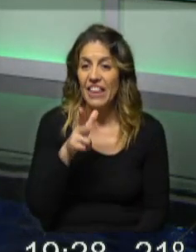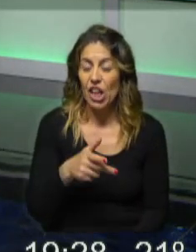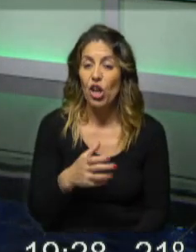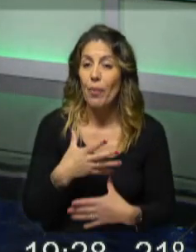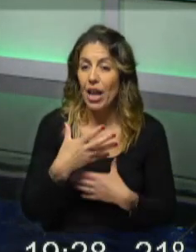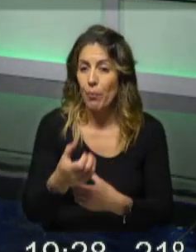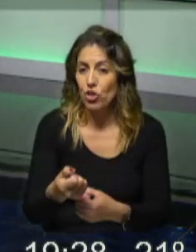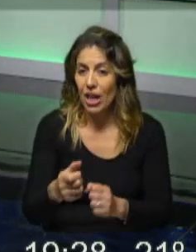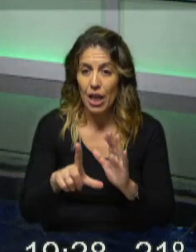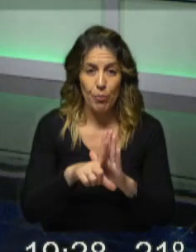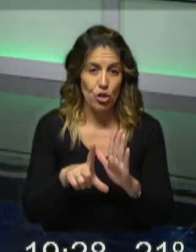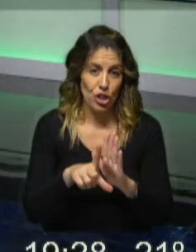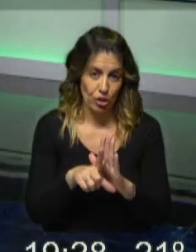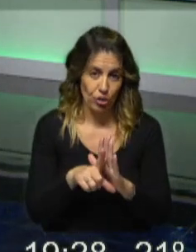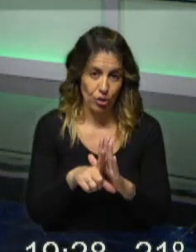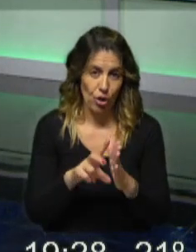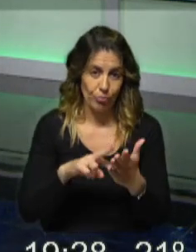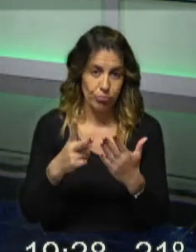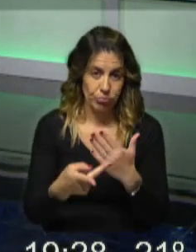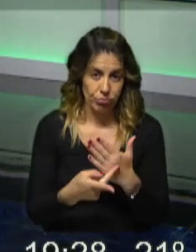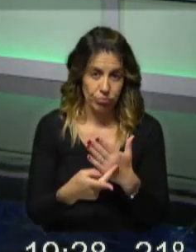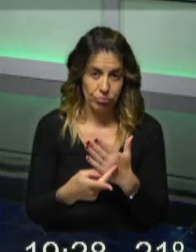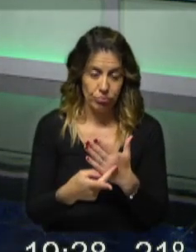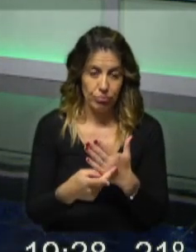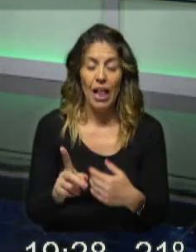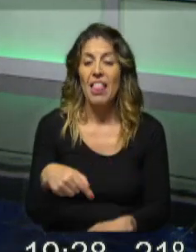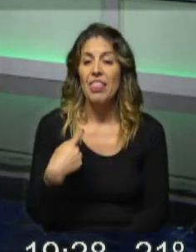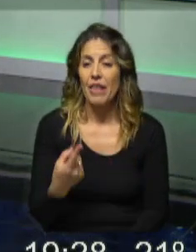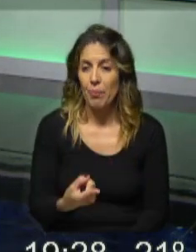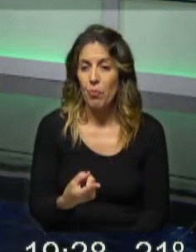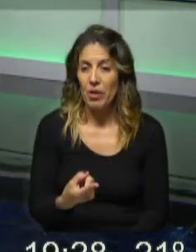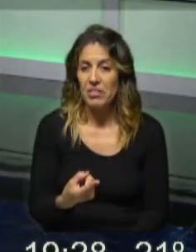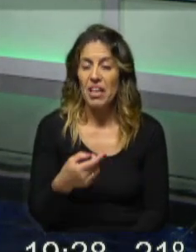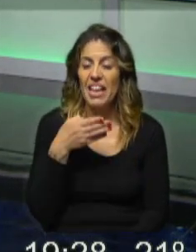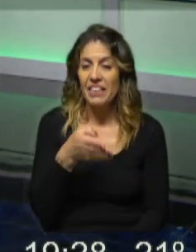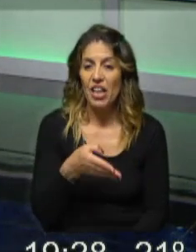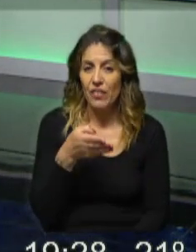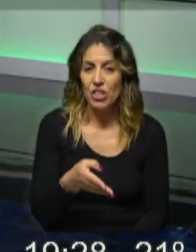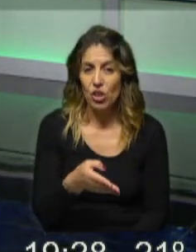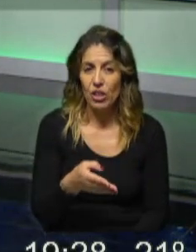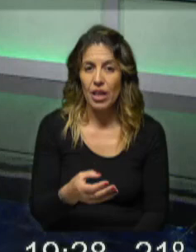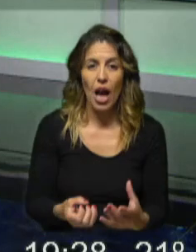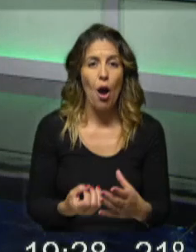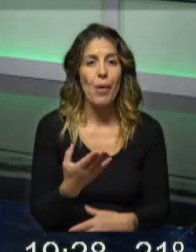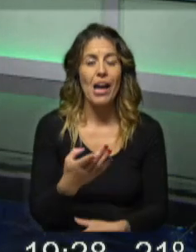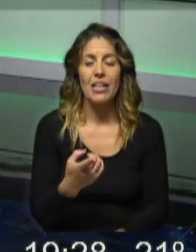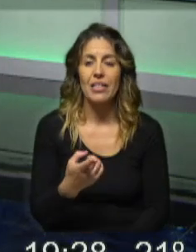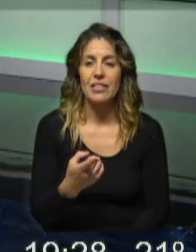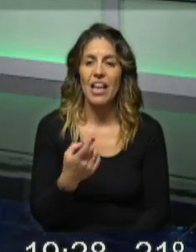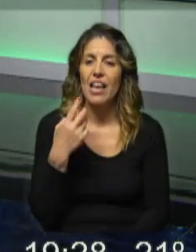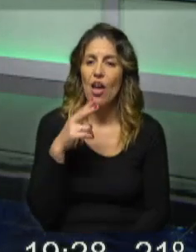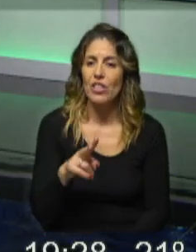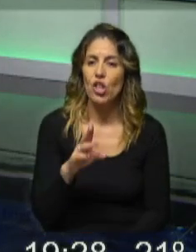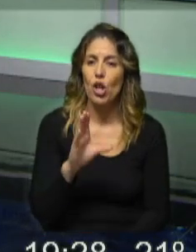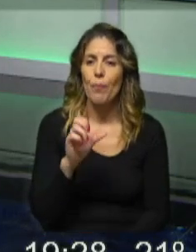a regañadientes y después a partir de una serie intervenciones aparece la la visión